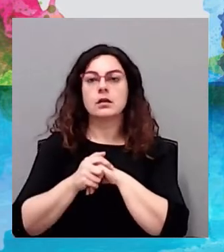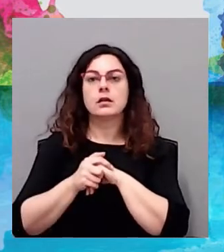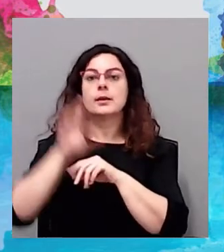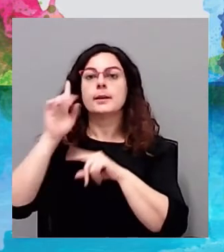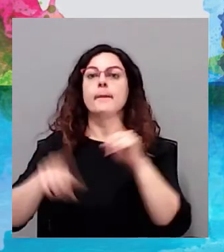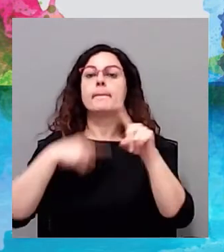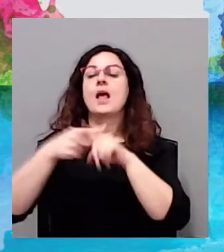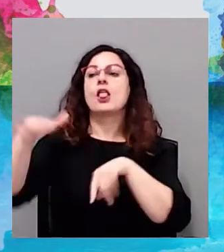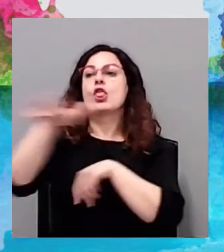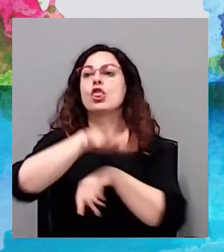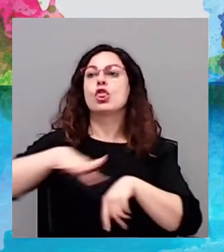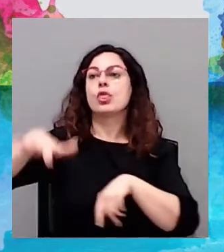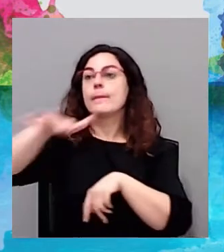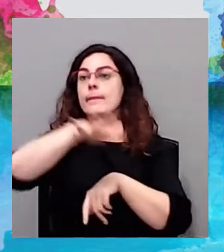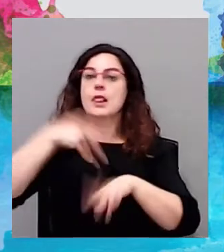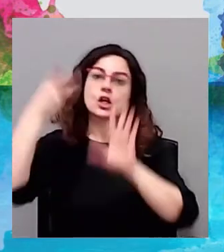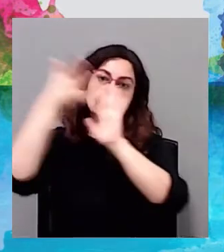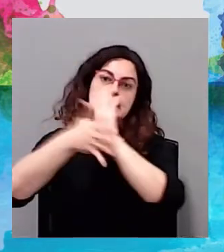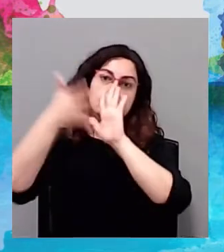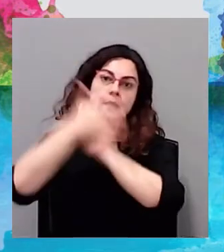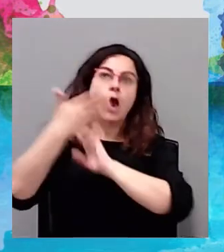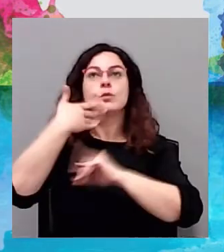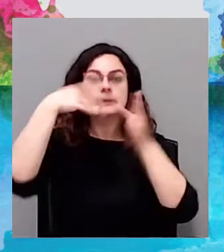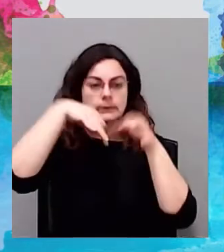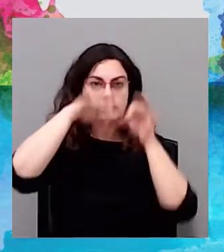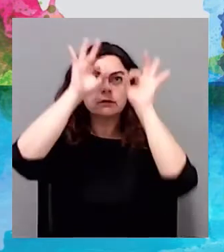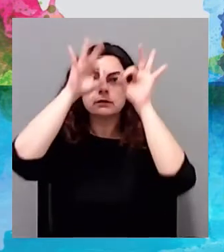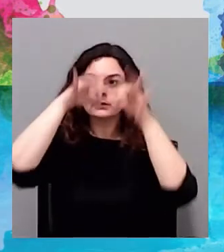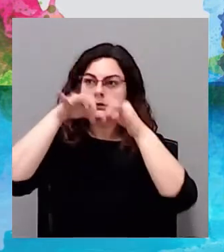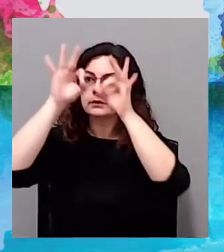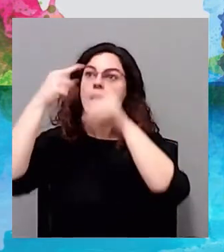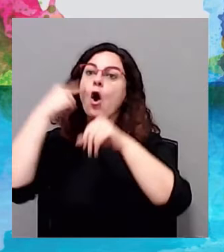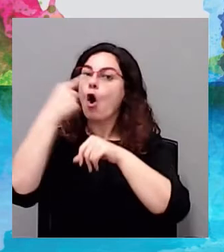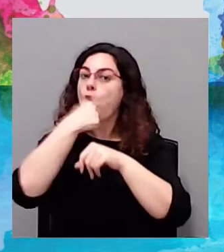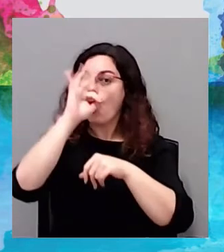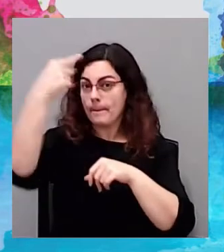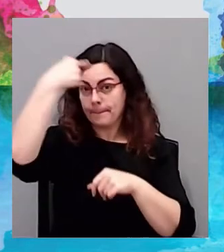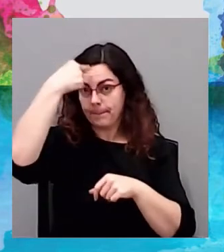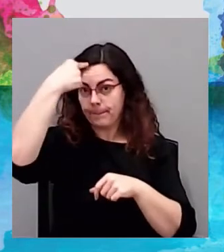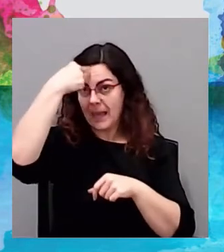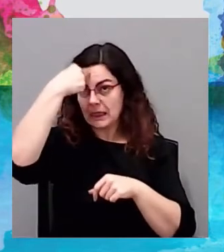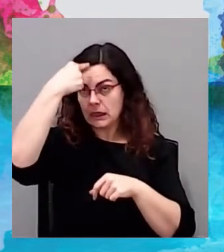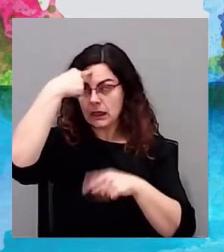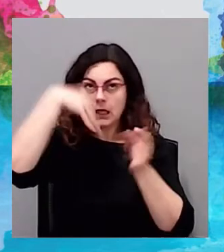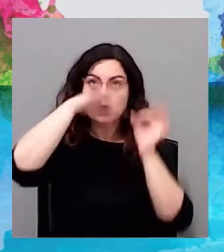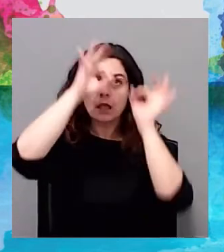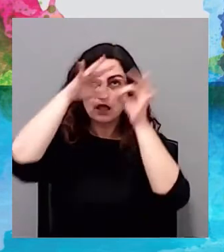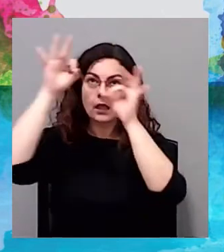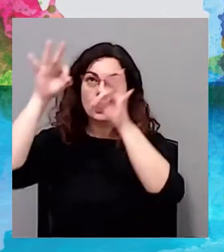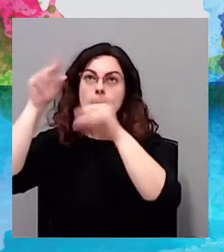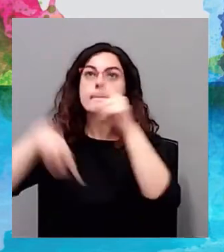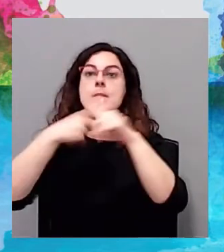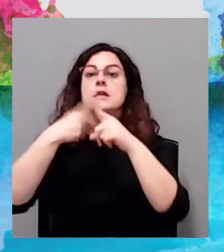espaciales para dirigir la mirada mental o la mirada del resto visual y para organizar la información. Muchas veces se hace